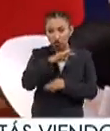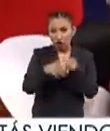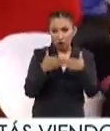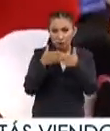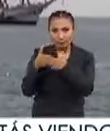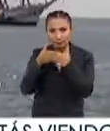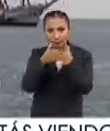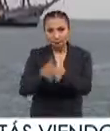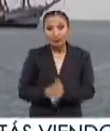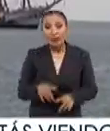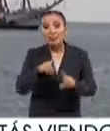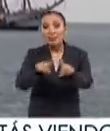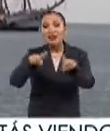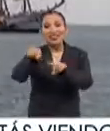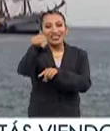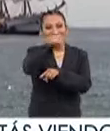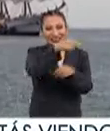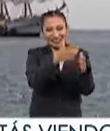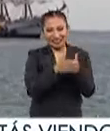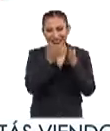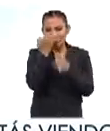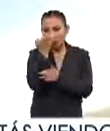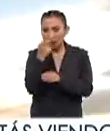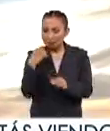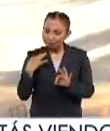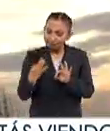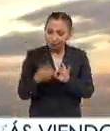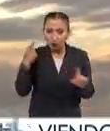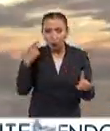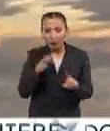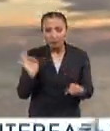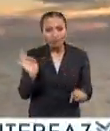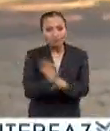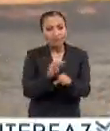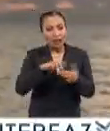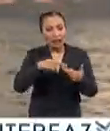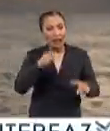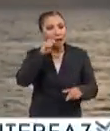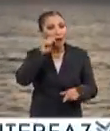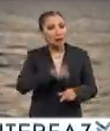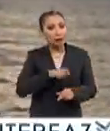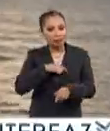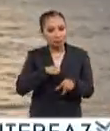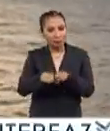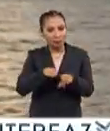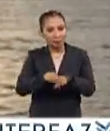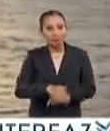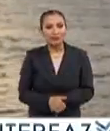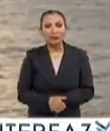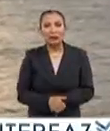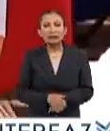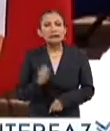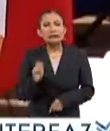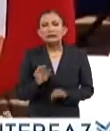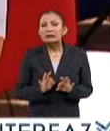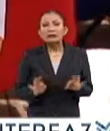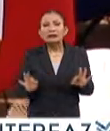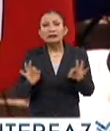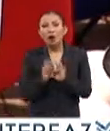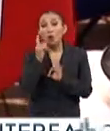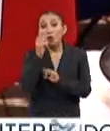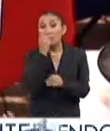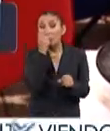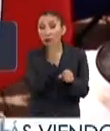todos los veleros. Los diferentes buques escuela cumplieron con el objetivo de fortalecer lazos de amistad y fraternidad. Ha significado